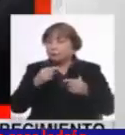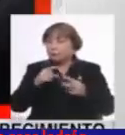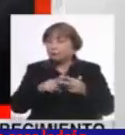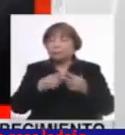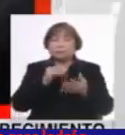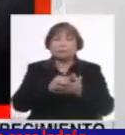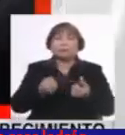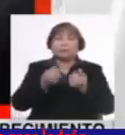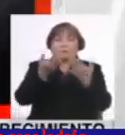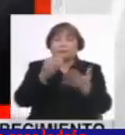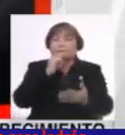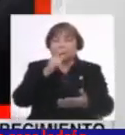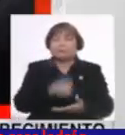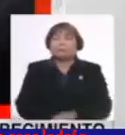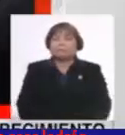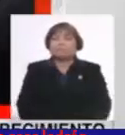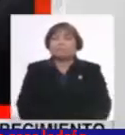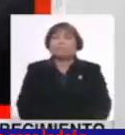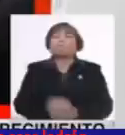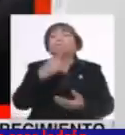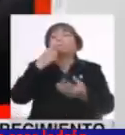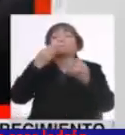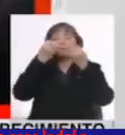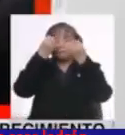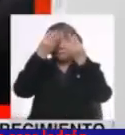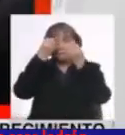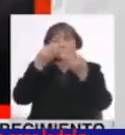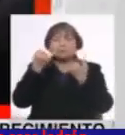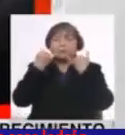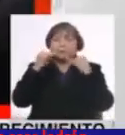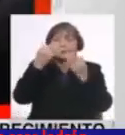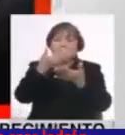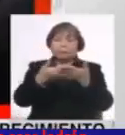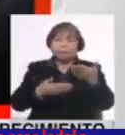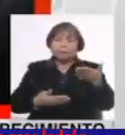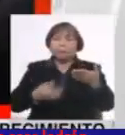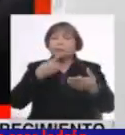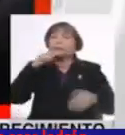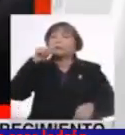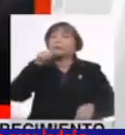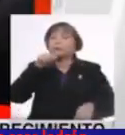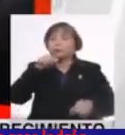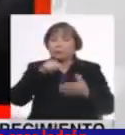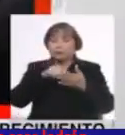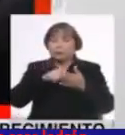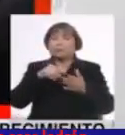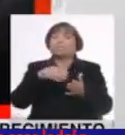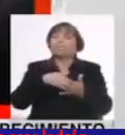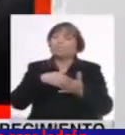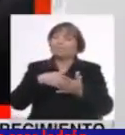lo que entrega es esa información. Y justo eso es la